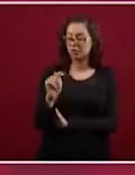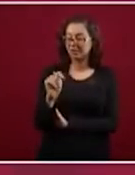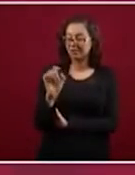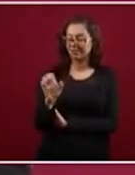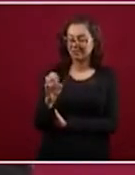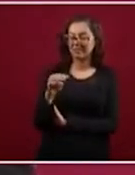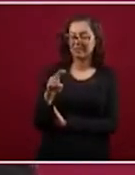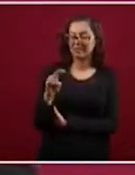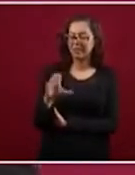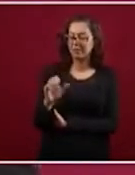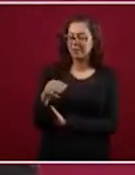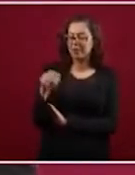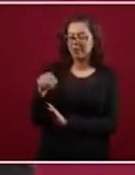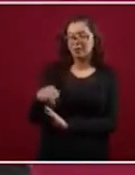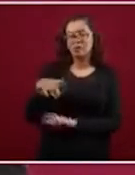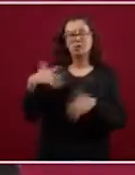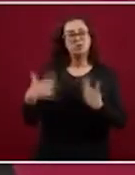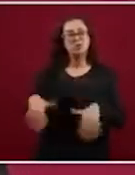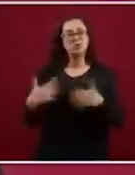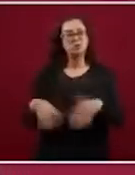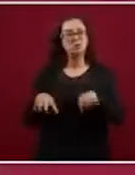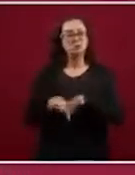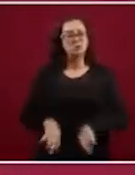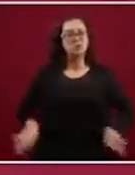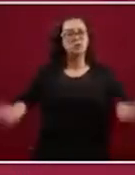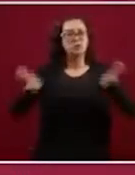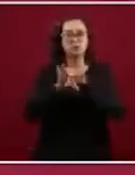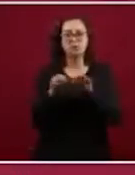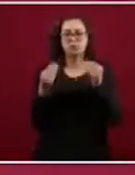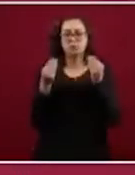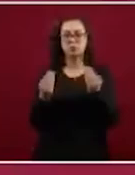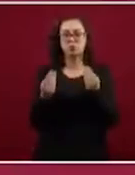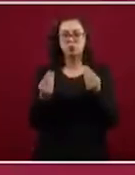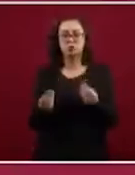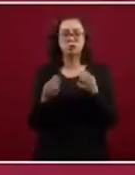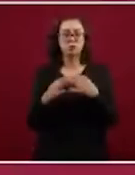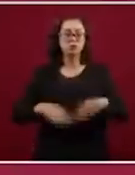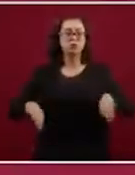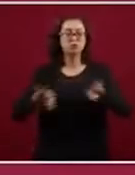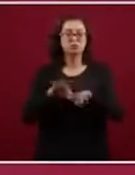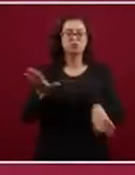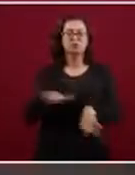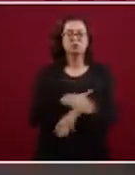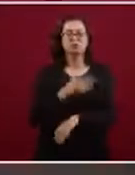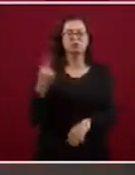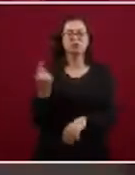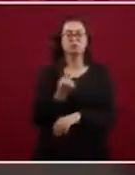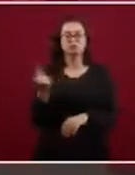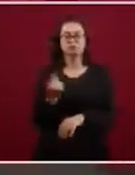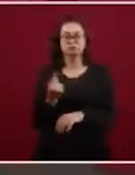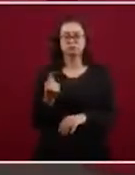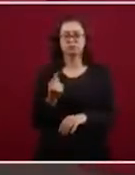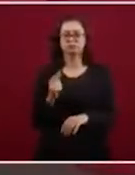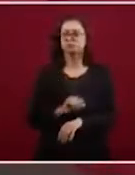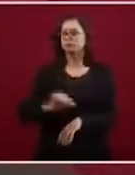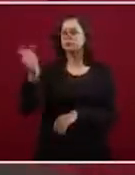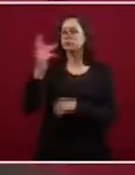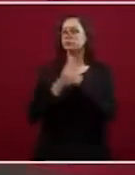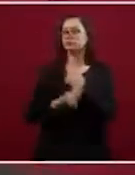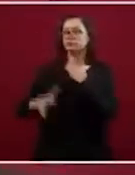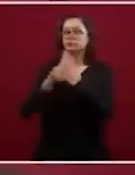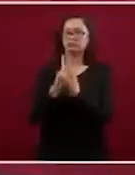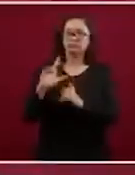porque se va a e incrementar la inversión extranjera